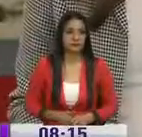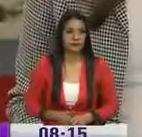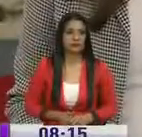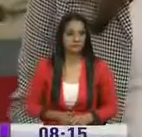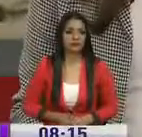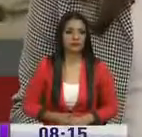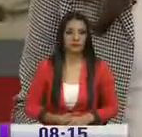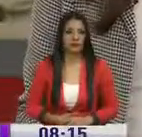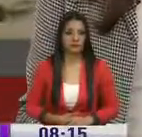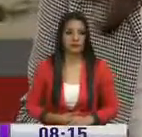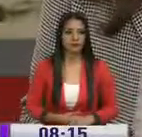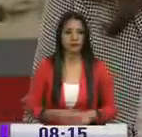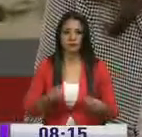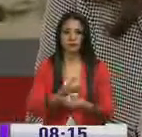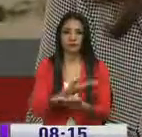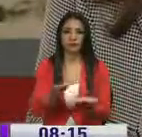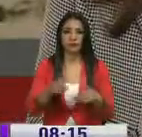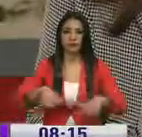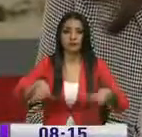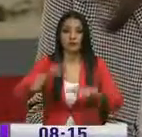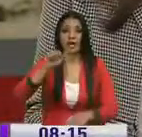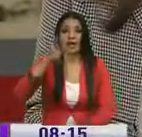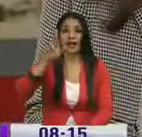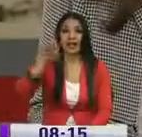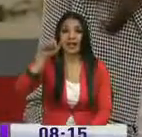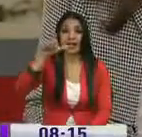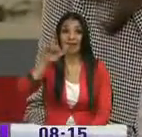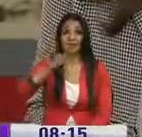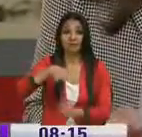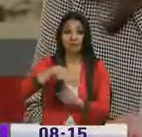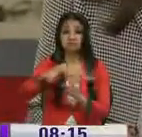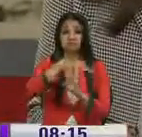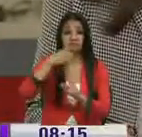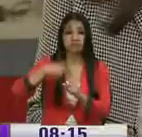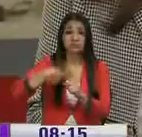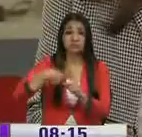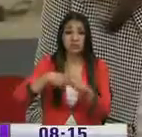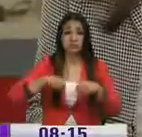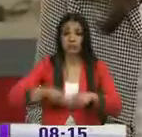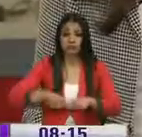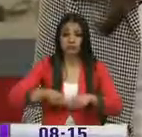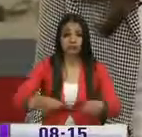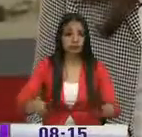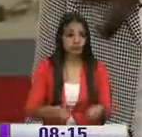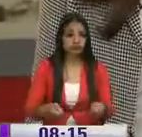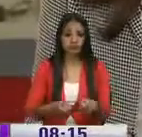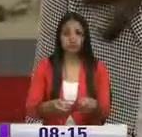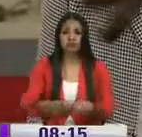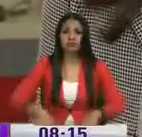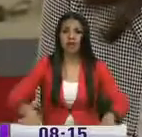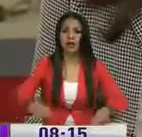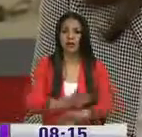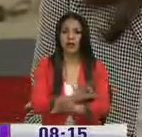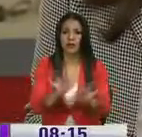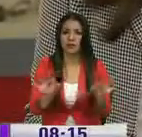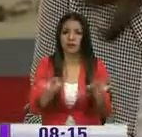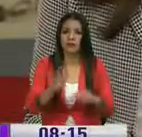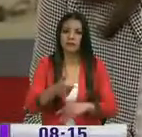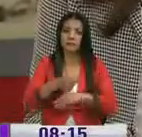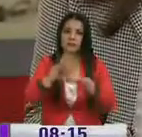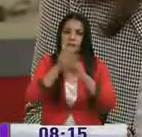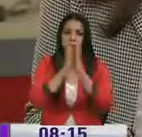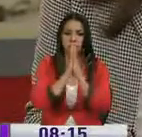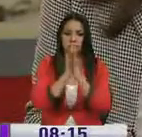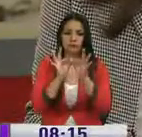les contamos que en la argelia baja existe un parque que lleva meses sin ser podado los vecinos del sector solicitan a las autoridades se haga la